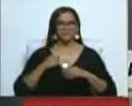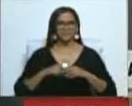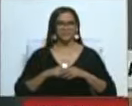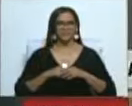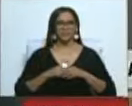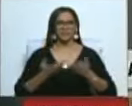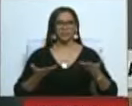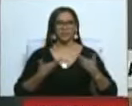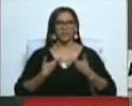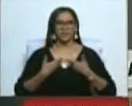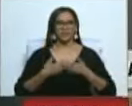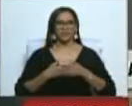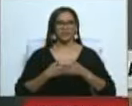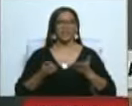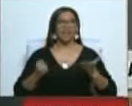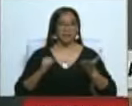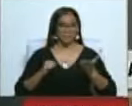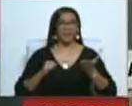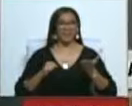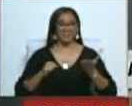Eso me lo regalaron. Mazo que queda hoy.